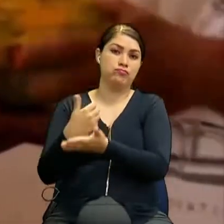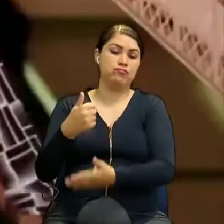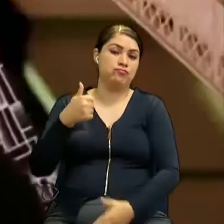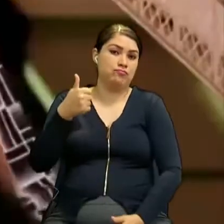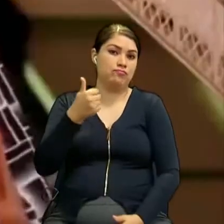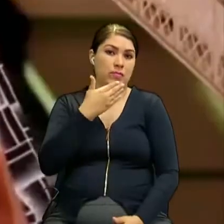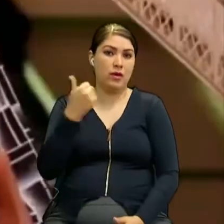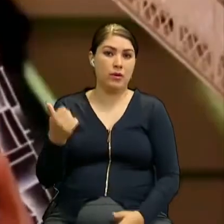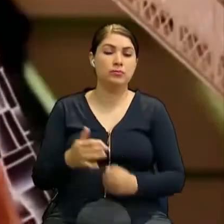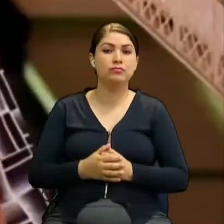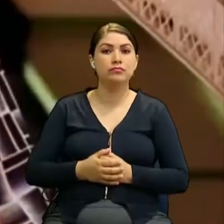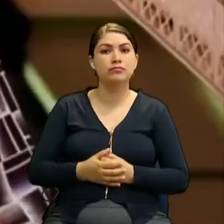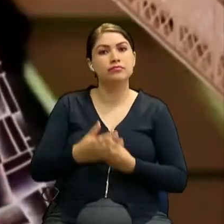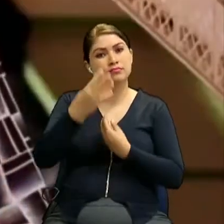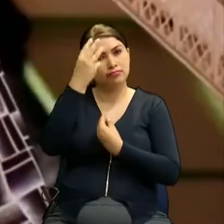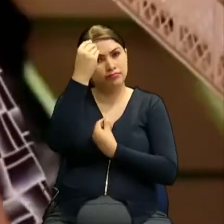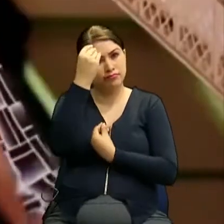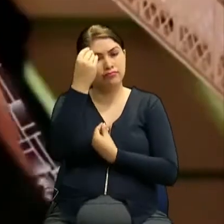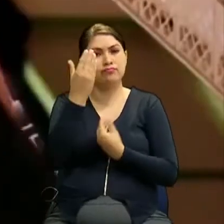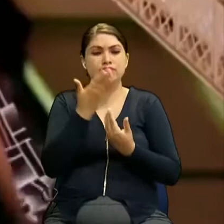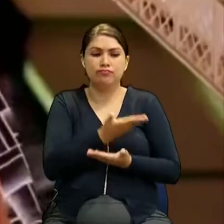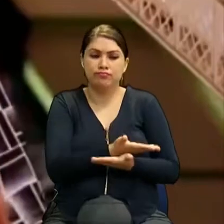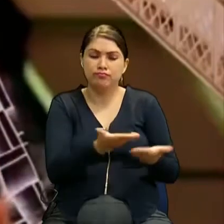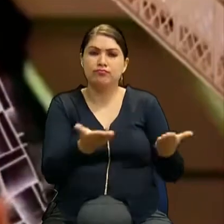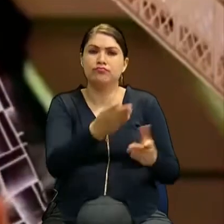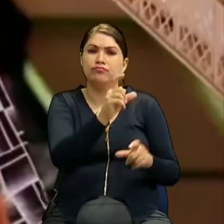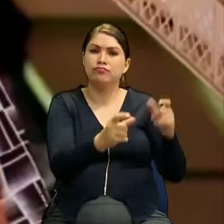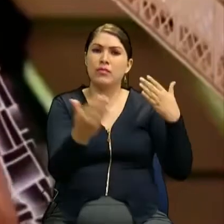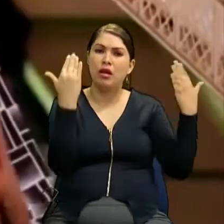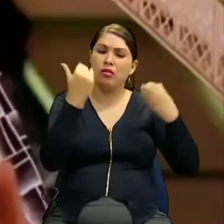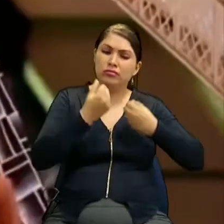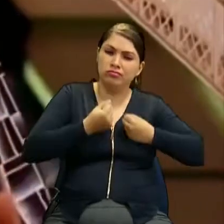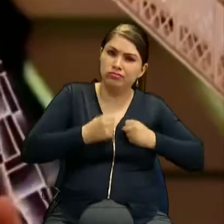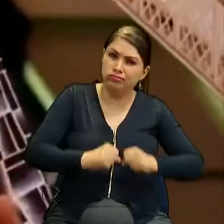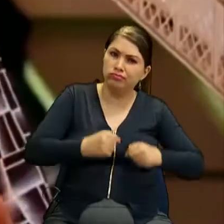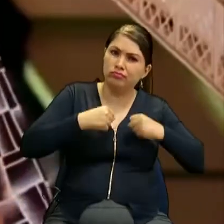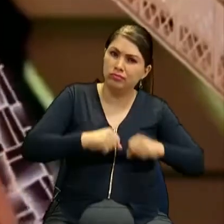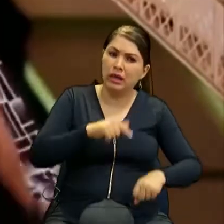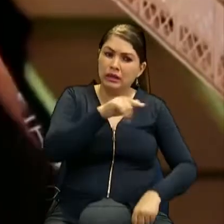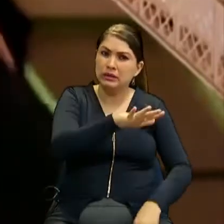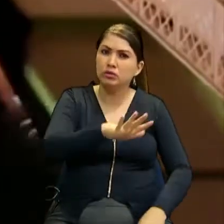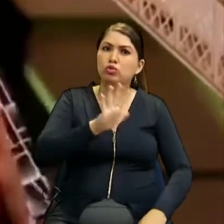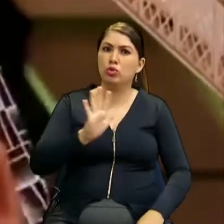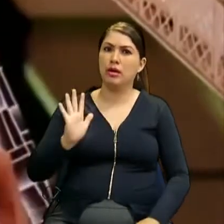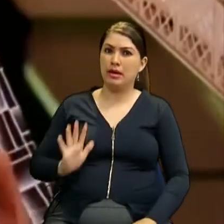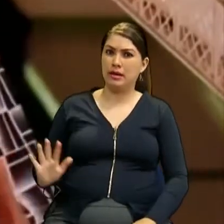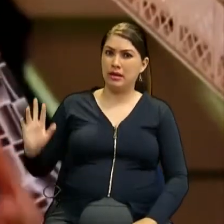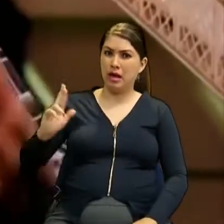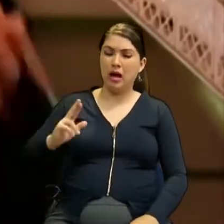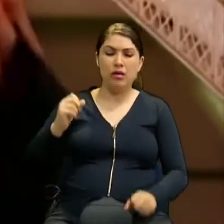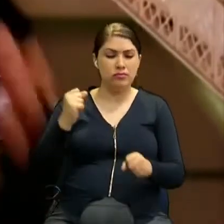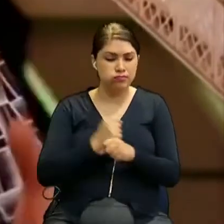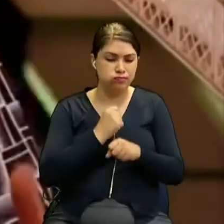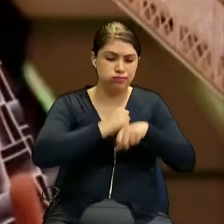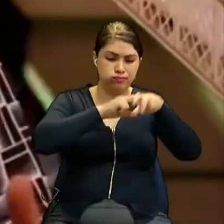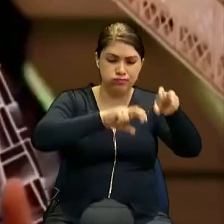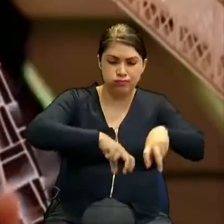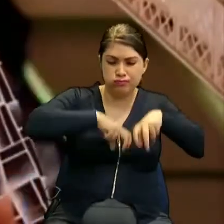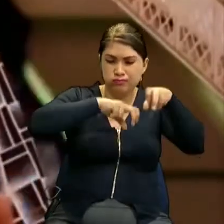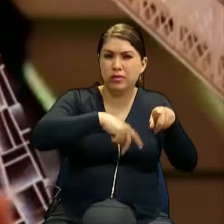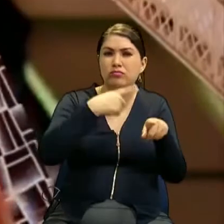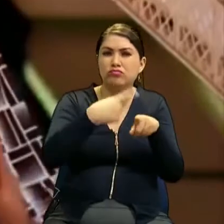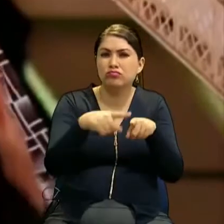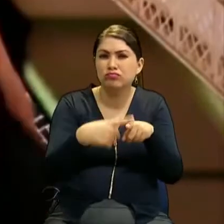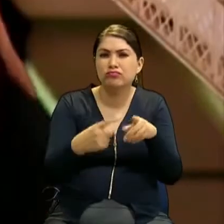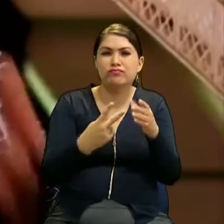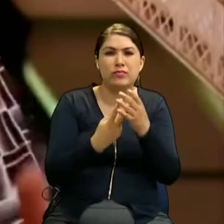ingresos. Valoremos el esfuerzo que hacen nuestros campesinos acá en la región en producir toda la